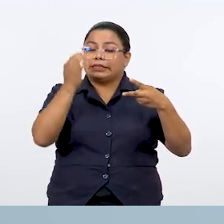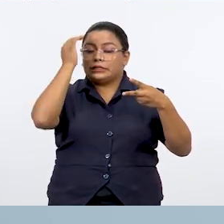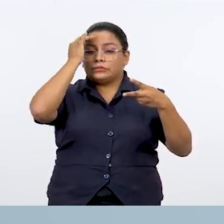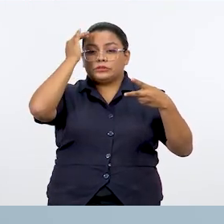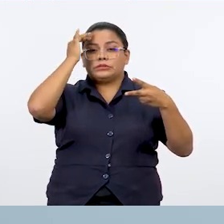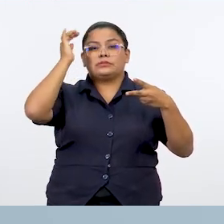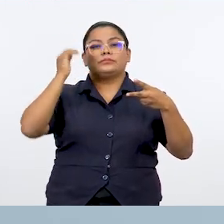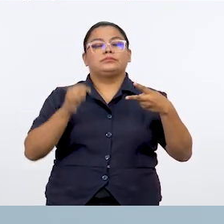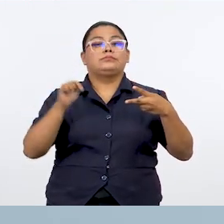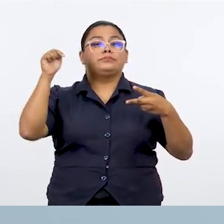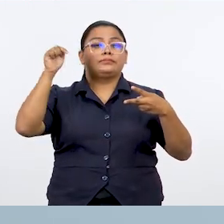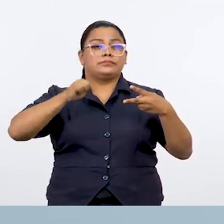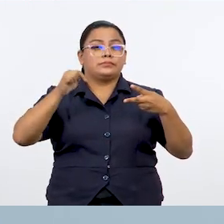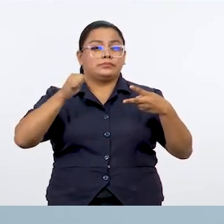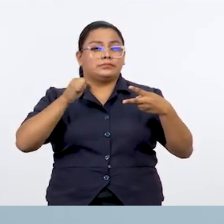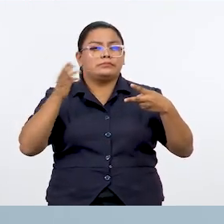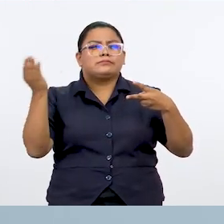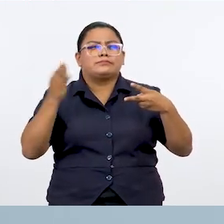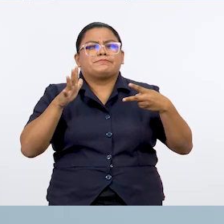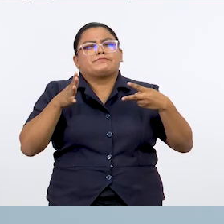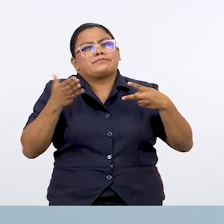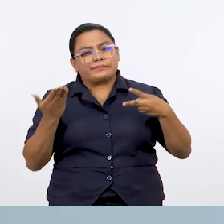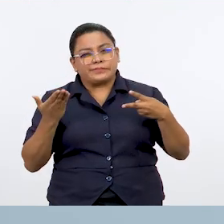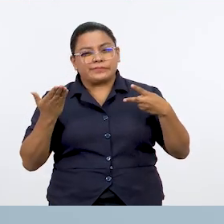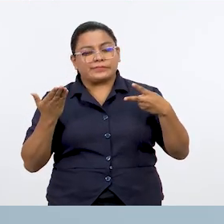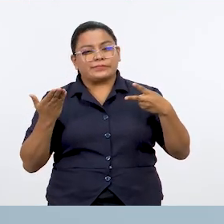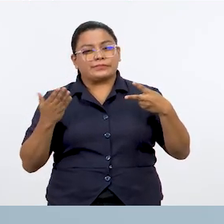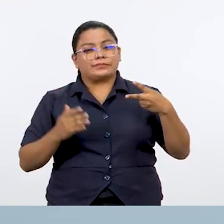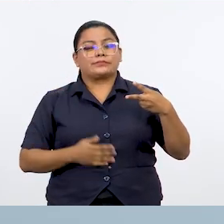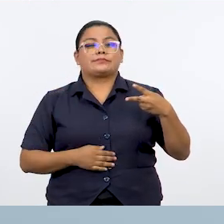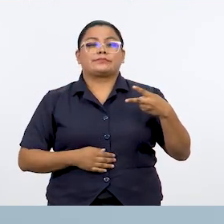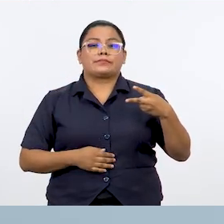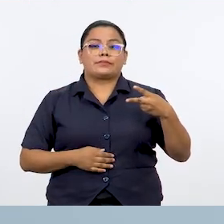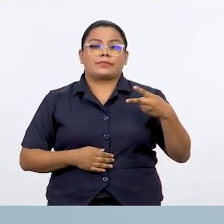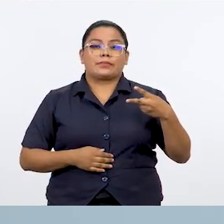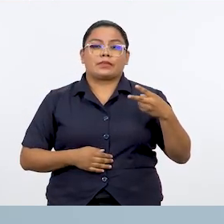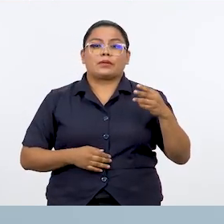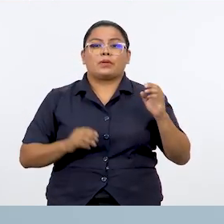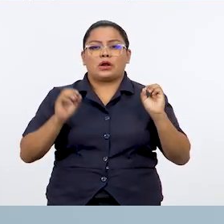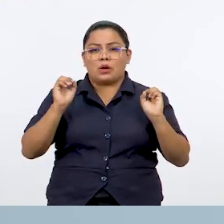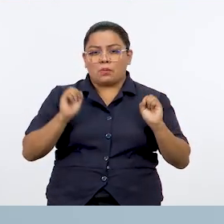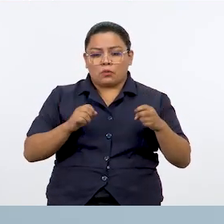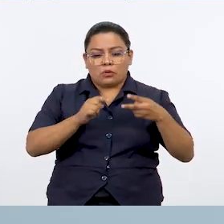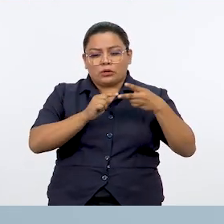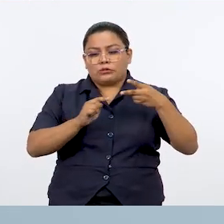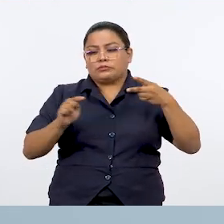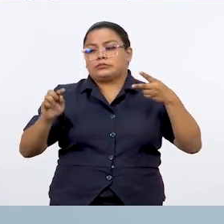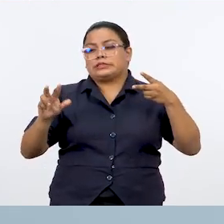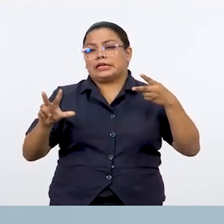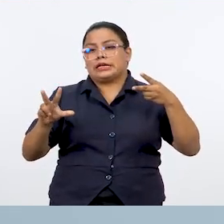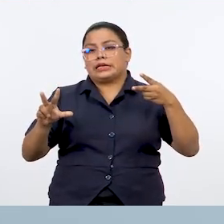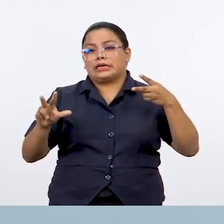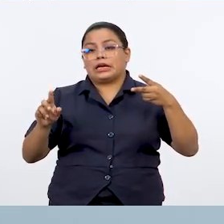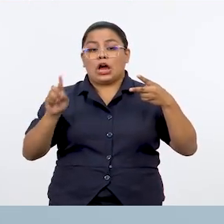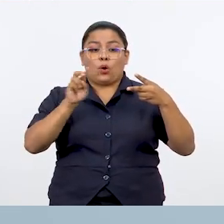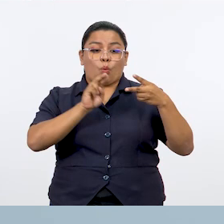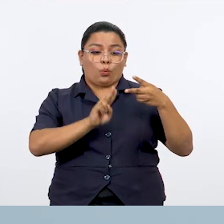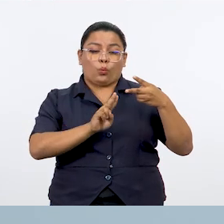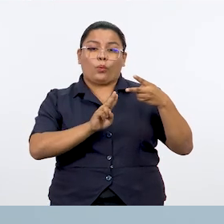buscando. Ahora, ¿qué es lo que deberíamos de hacer en este caso para pasar de este 3 a la